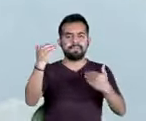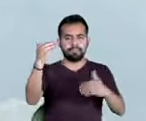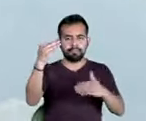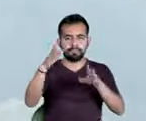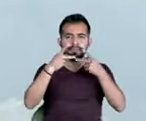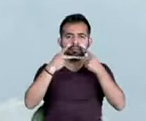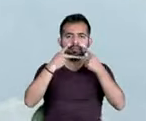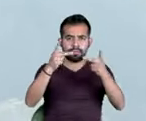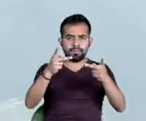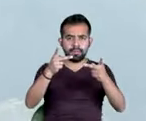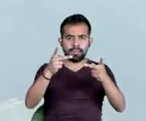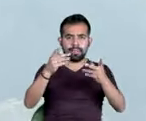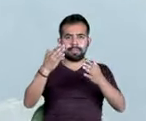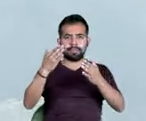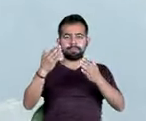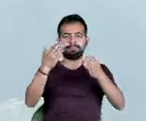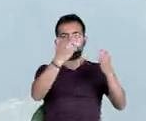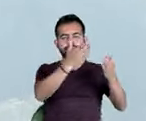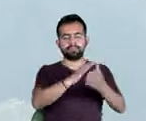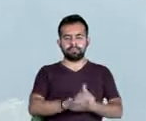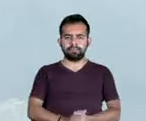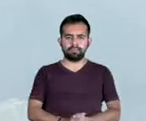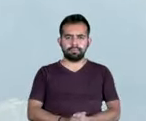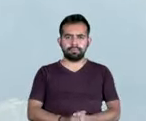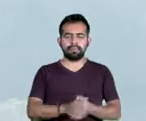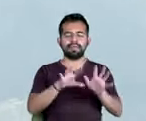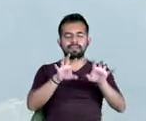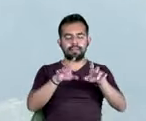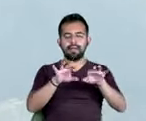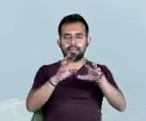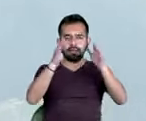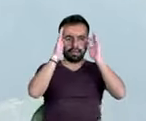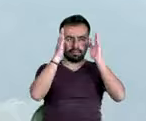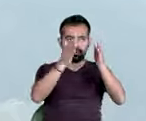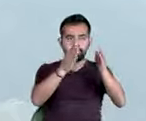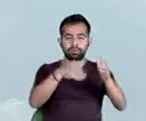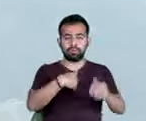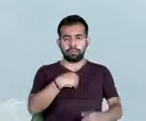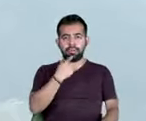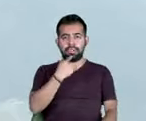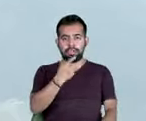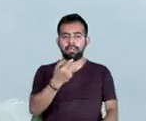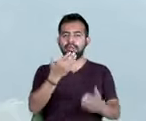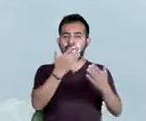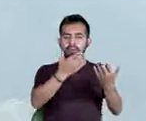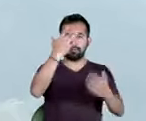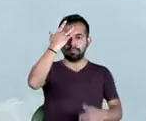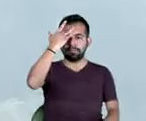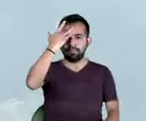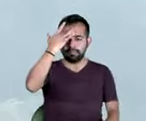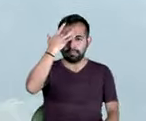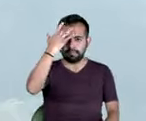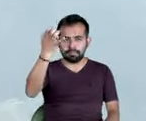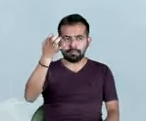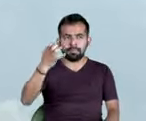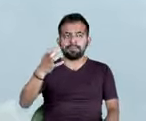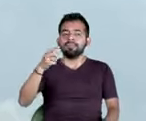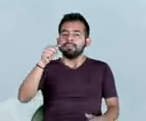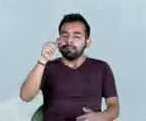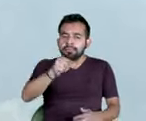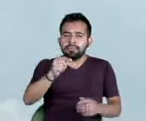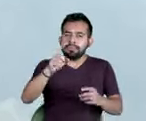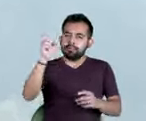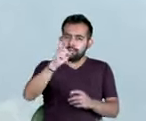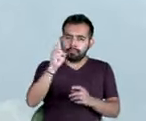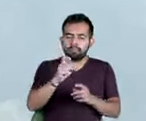pública ejecutada o planteada en las secretarías. Digo esto porque no cabe, como sentimos en este momento, que tengamos una